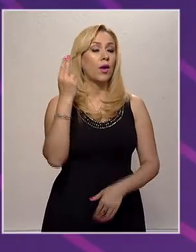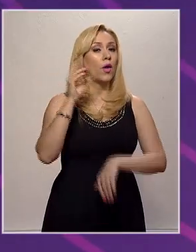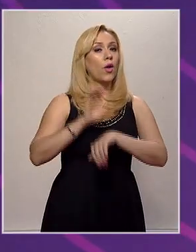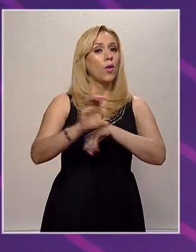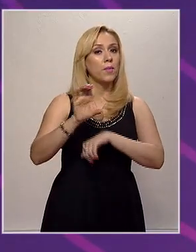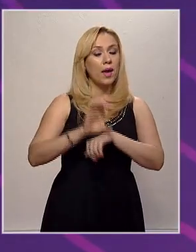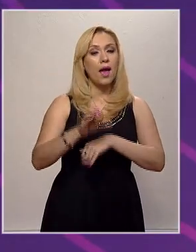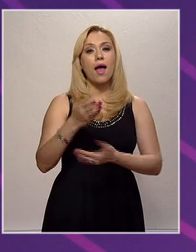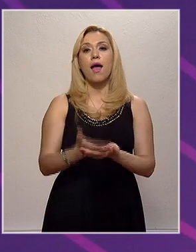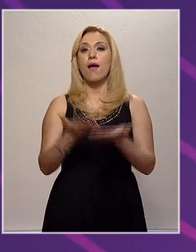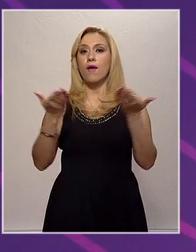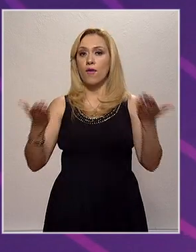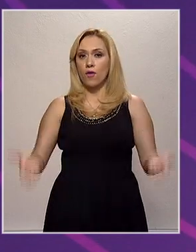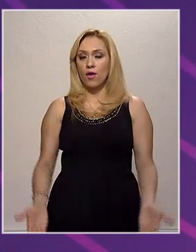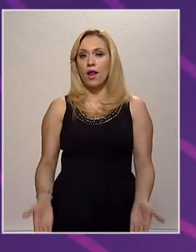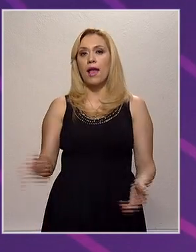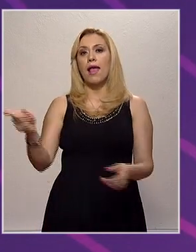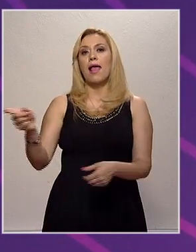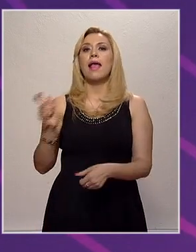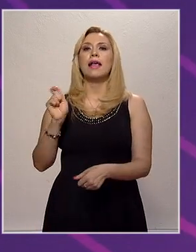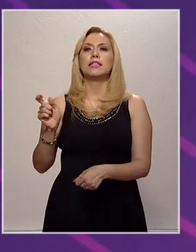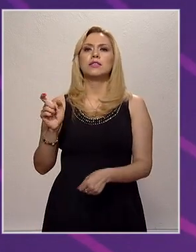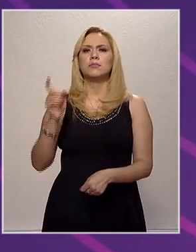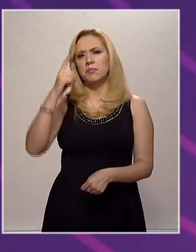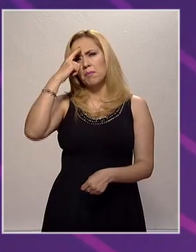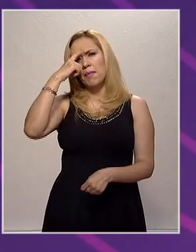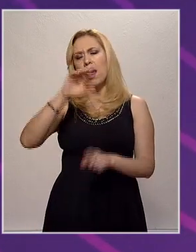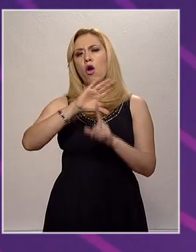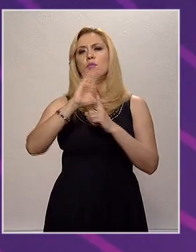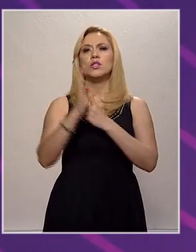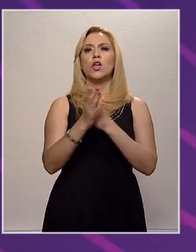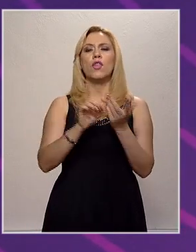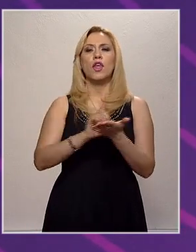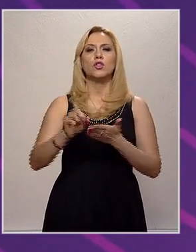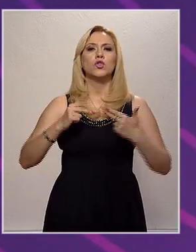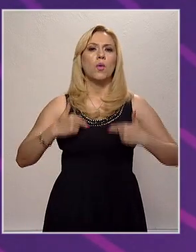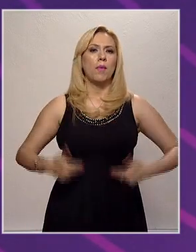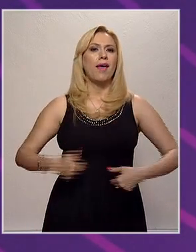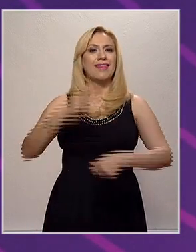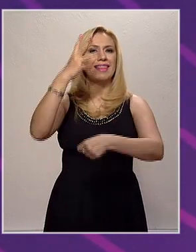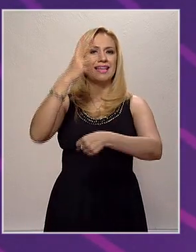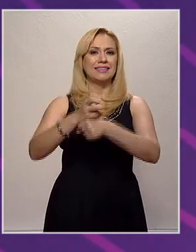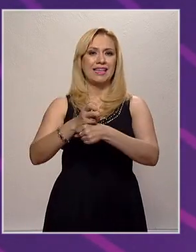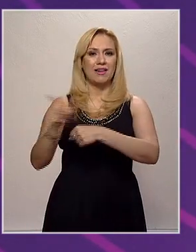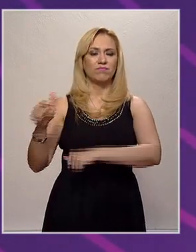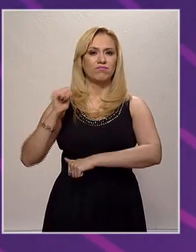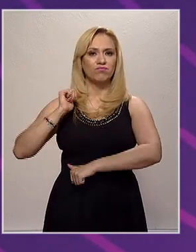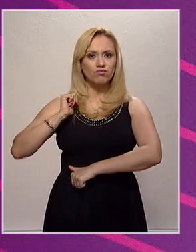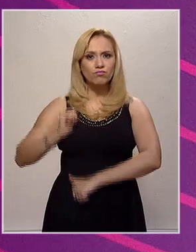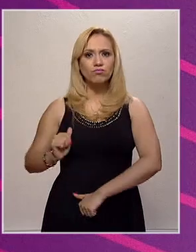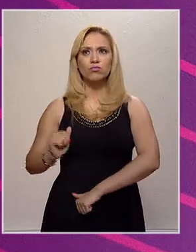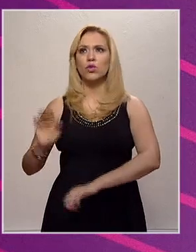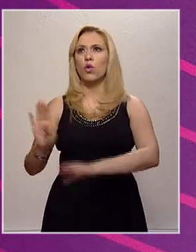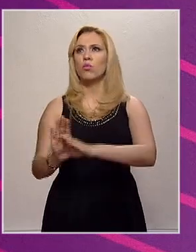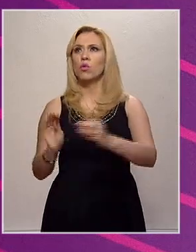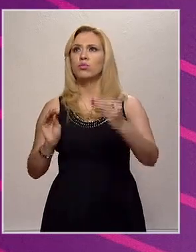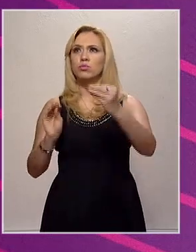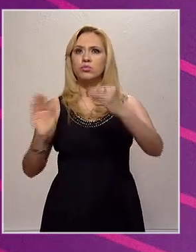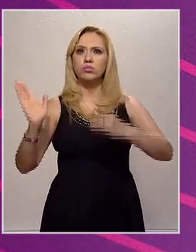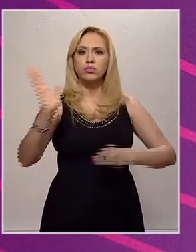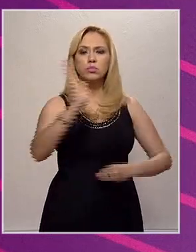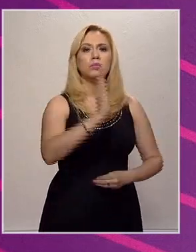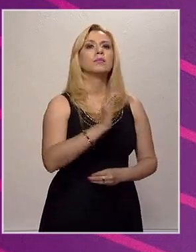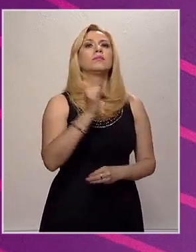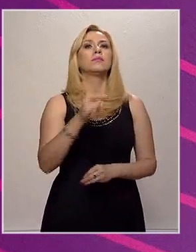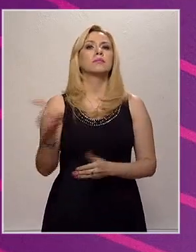Colombia. Actualmente es el tercer visitador general en la Comisión de Derechos Humanos de la Ciudad de México. Participó en un litigio internacional en materia